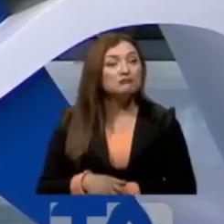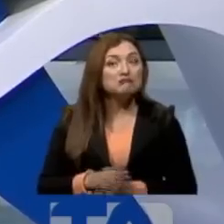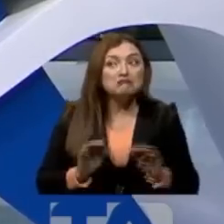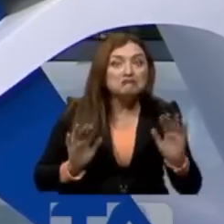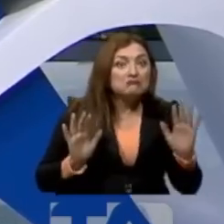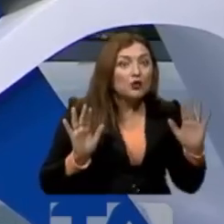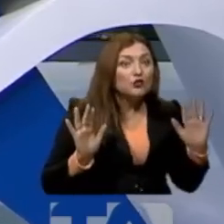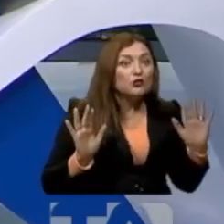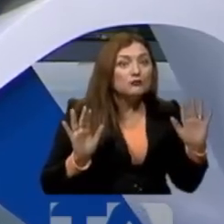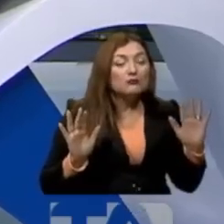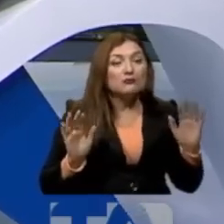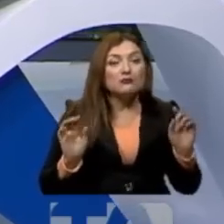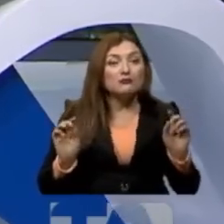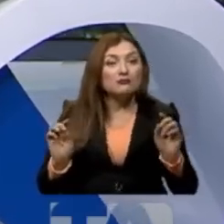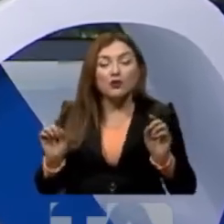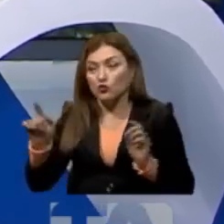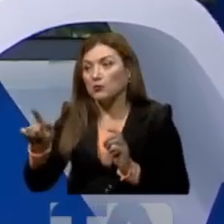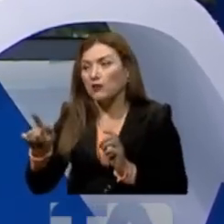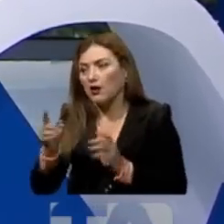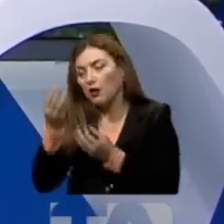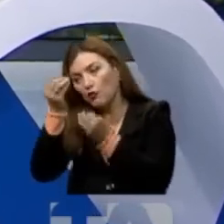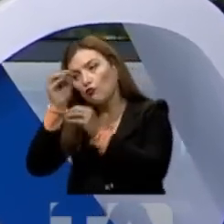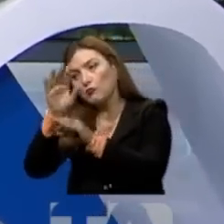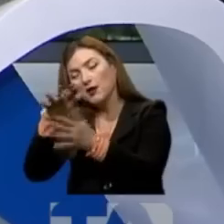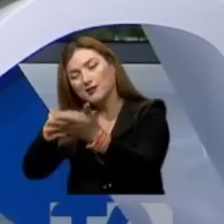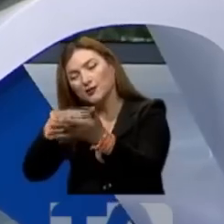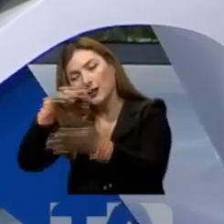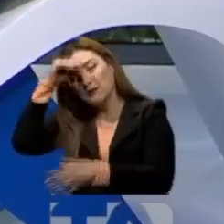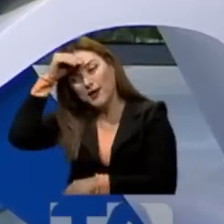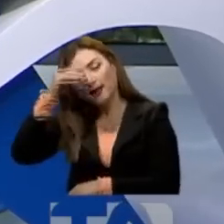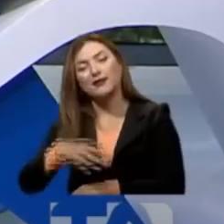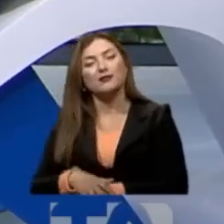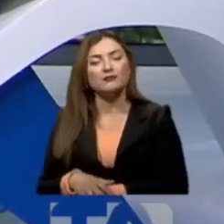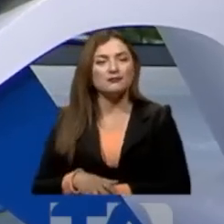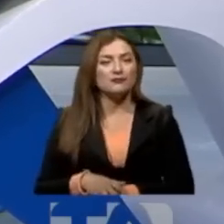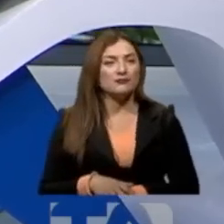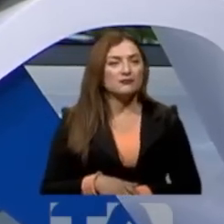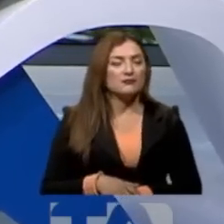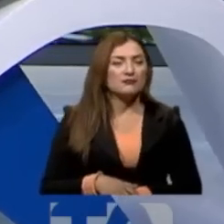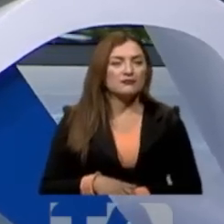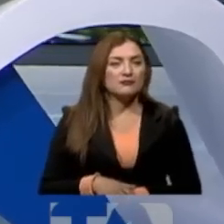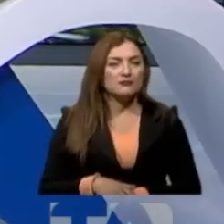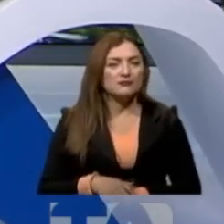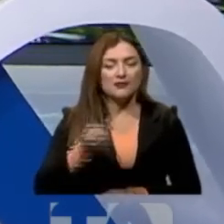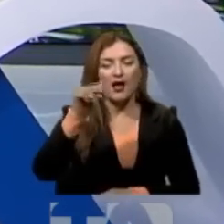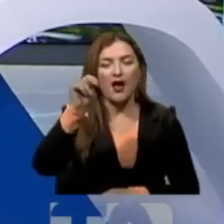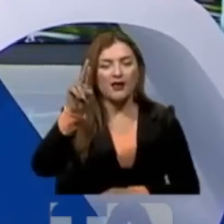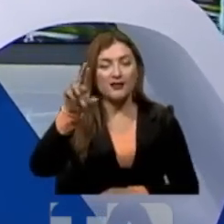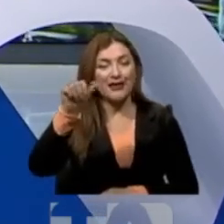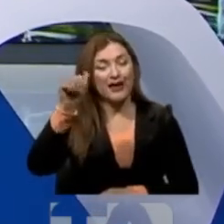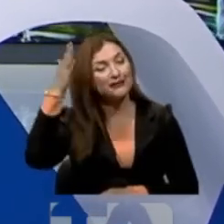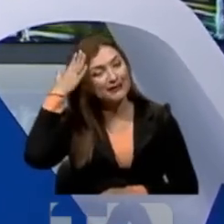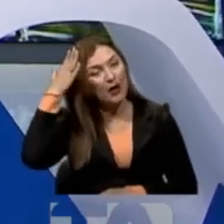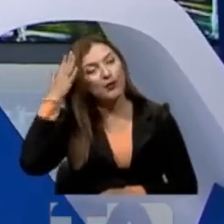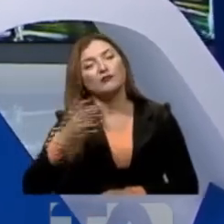le dejo el dato para que estudie. Diga, pues. Es que para que estudie, no, pues. Andrita, seguro sabe porque es su segmento favorito. Así es. ¿De